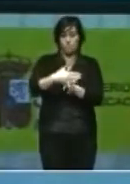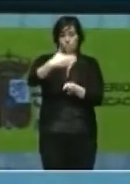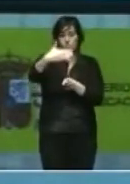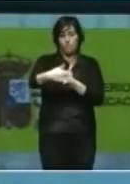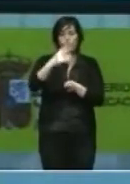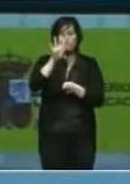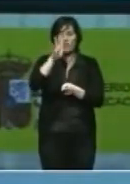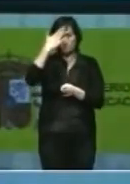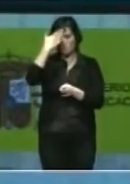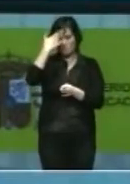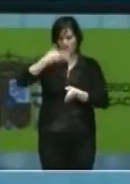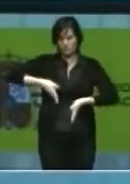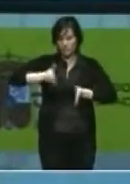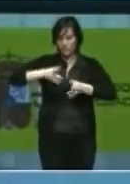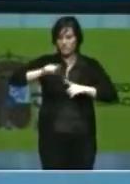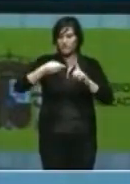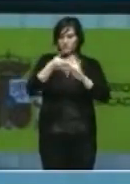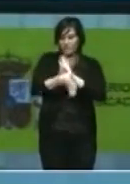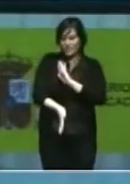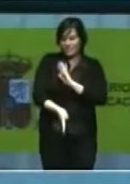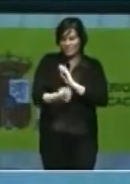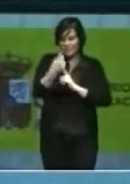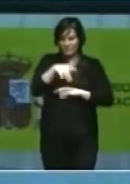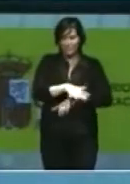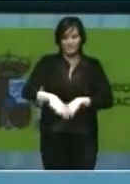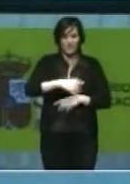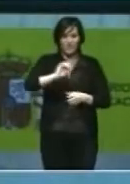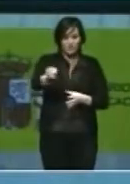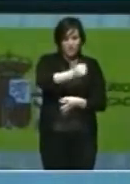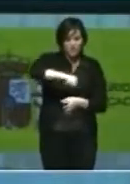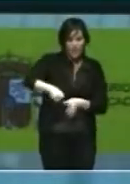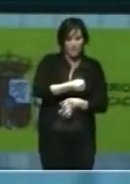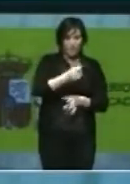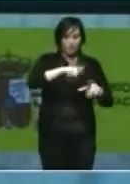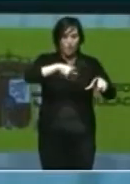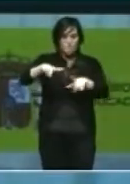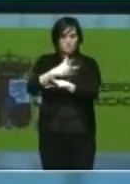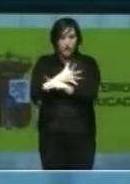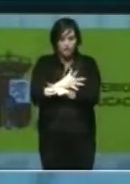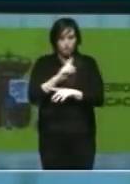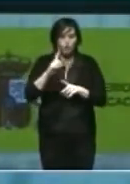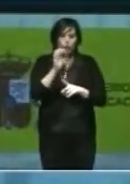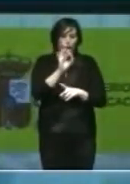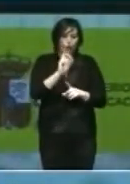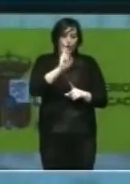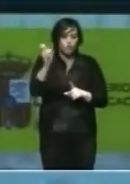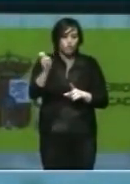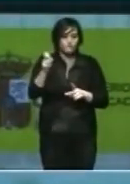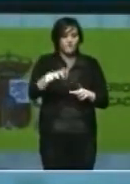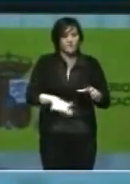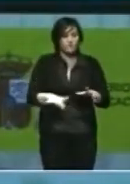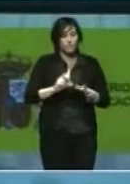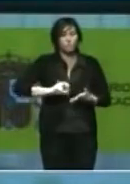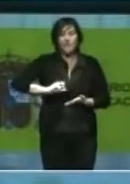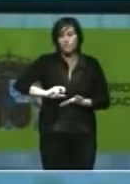que definen luego pues, unos espacios vacíos, patios, y luego pues, unos espacios peatonales